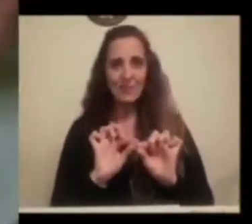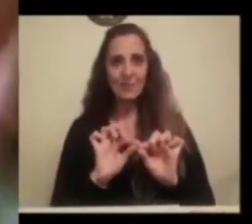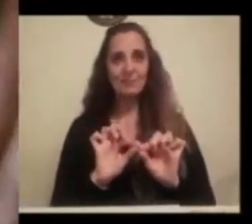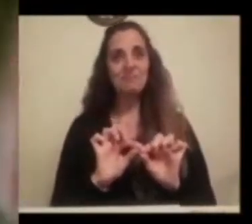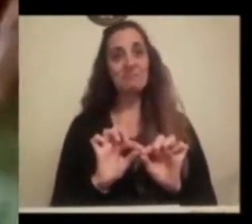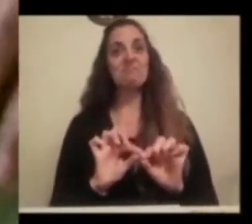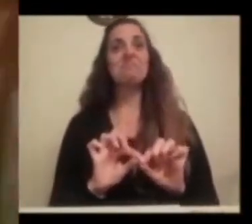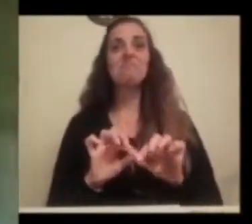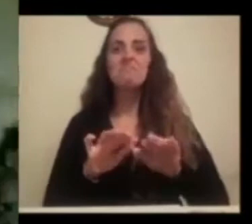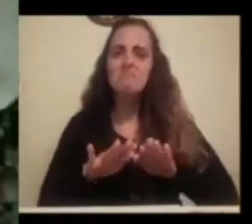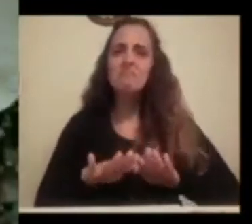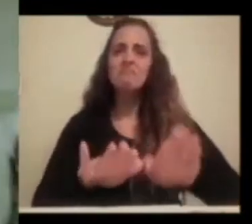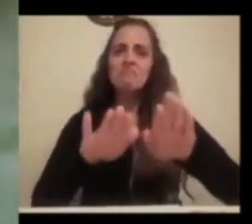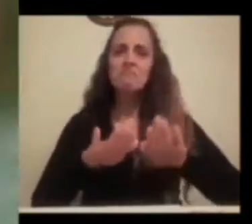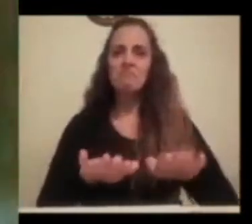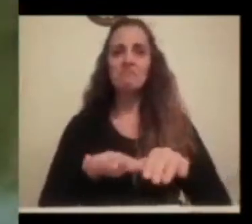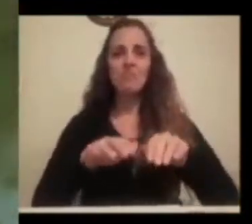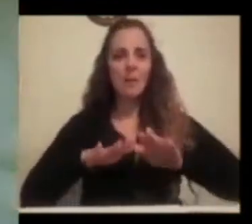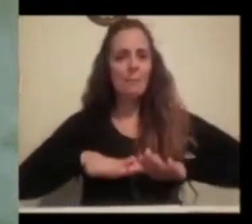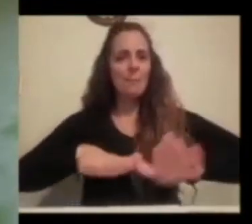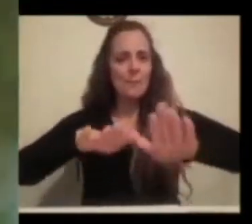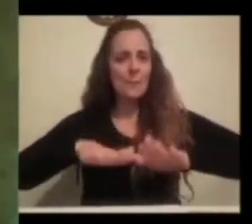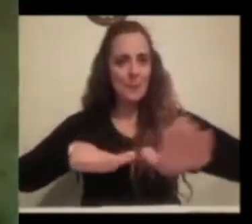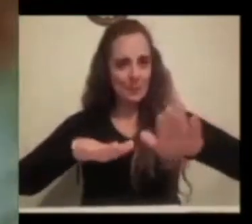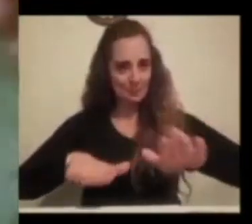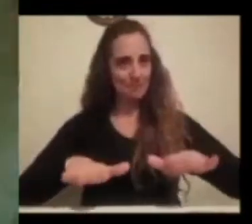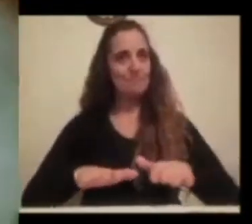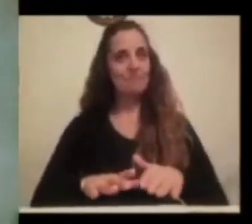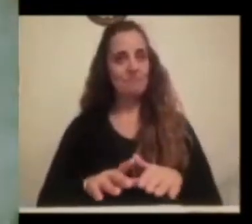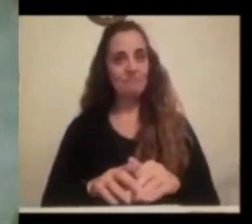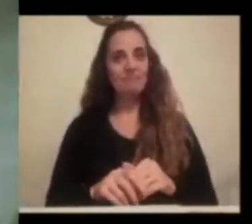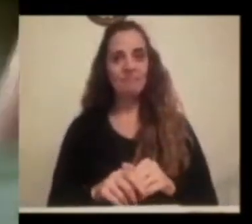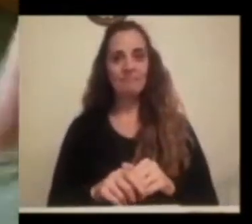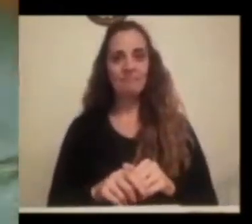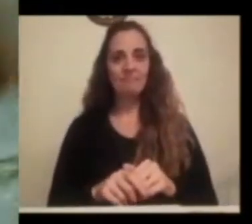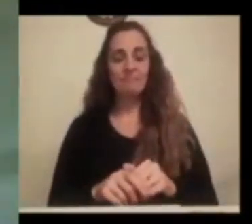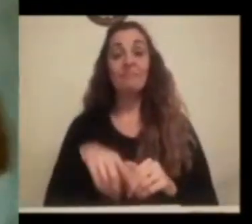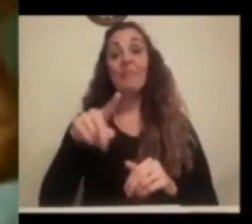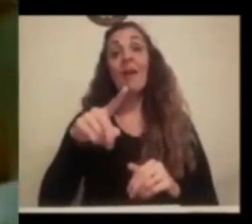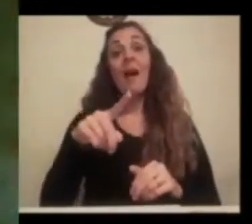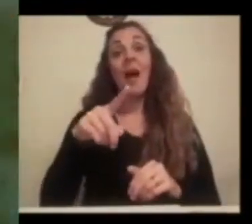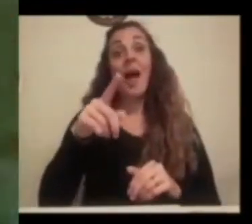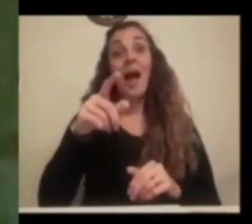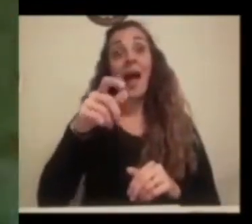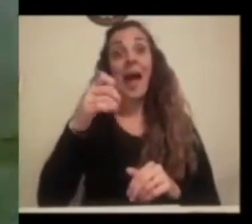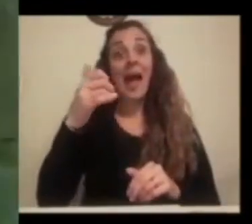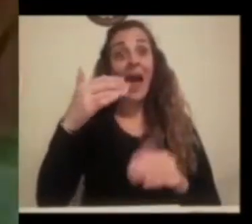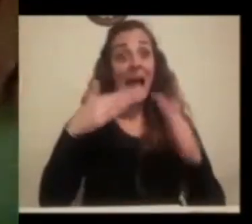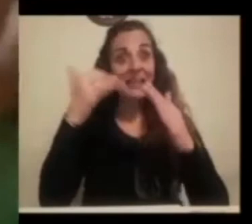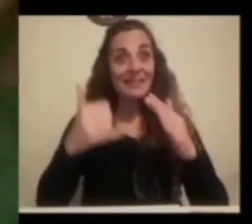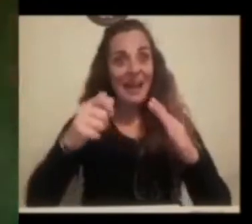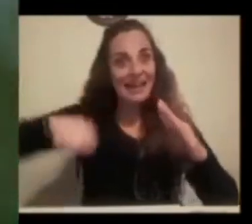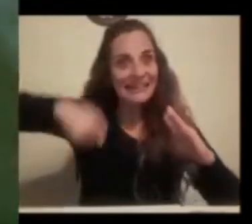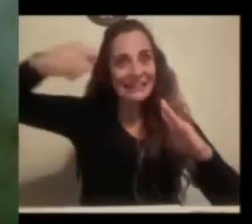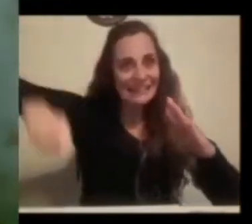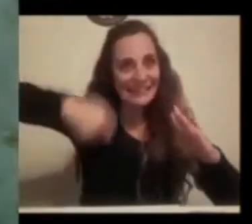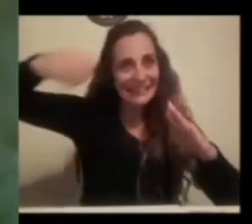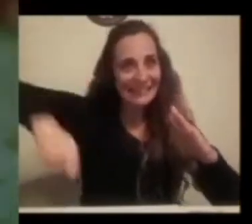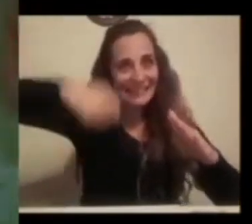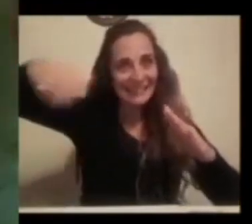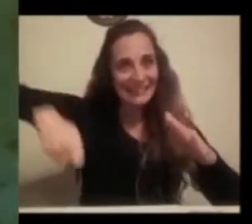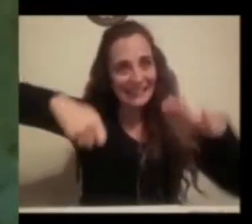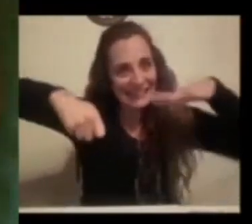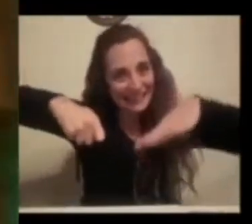masa. ¿Sí? Corté un pedazo de masa y la fui estirando con el palote. ¿Sí? El que tenga máquina puede usar